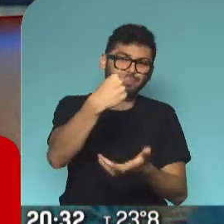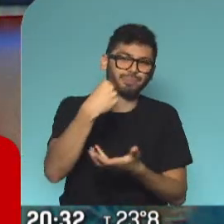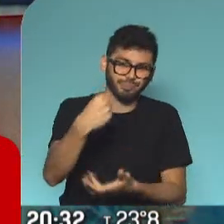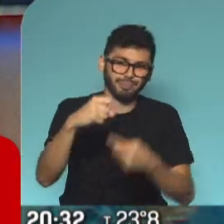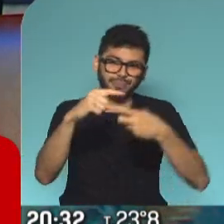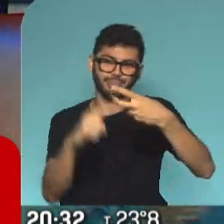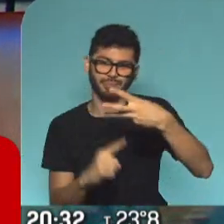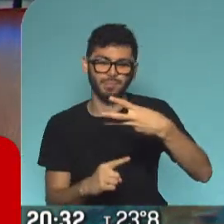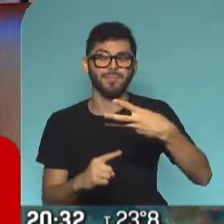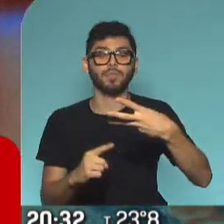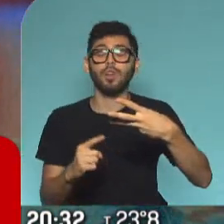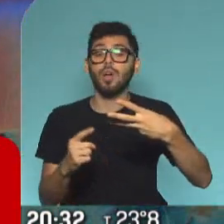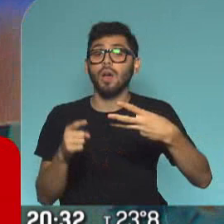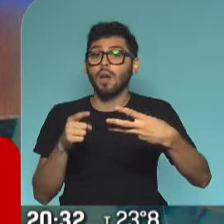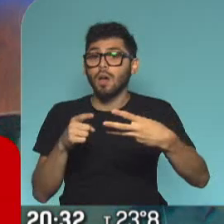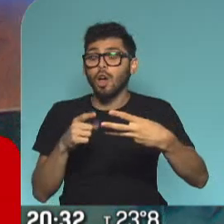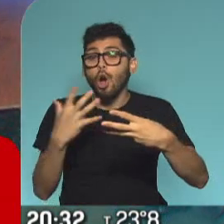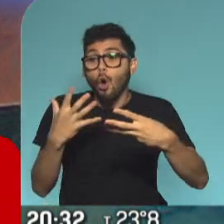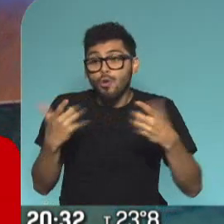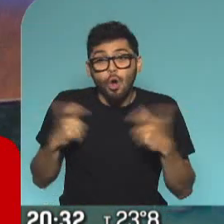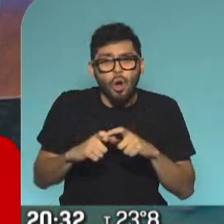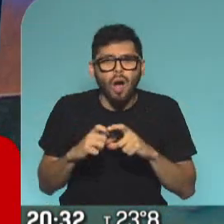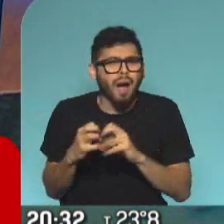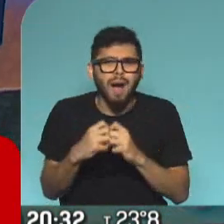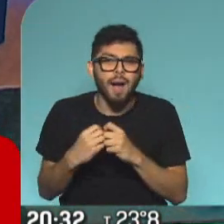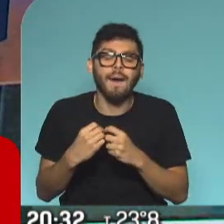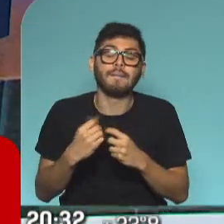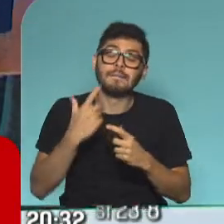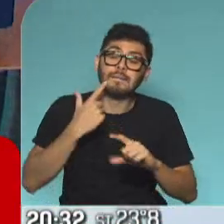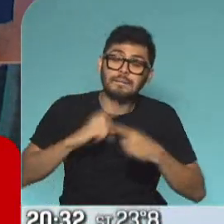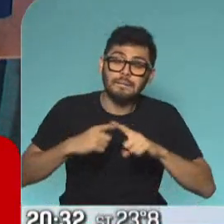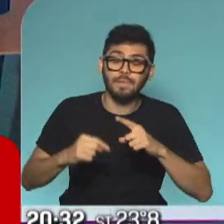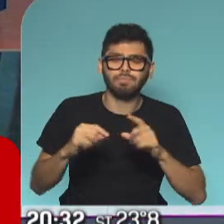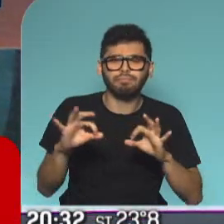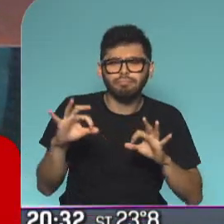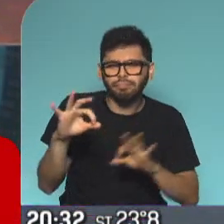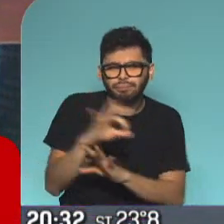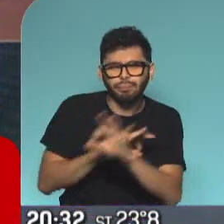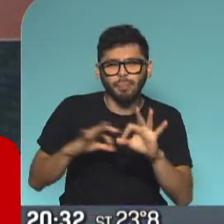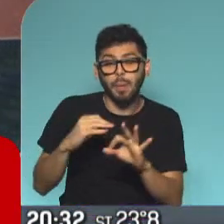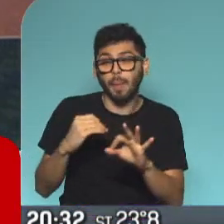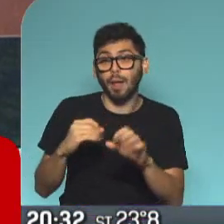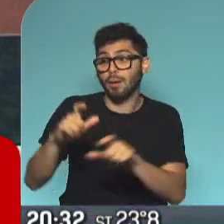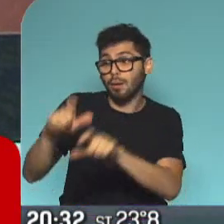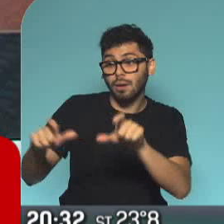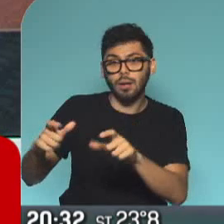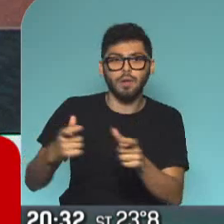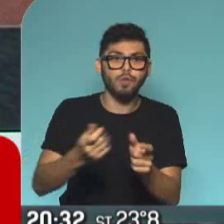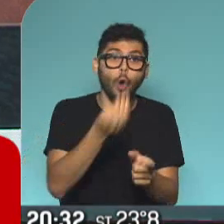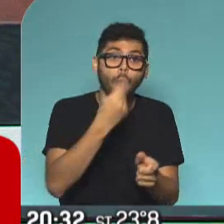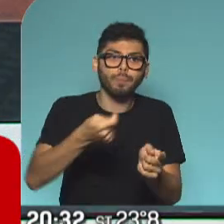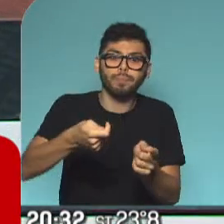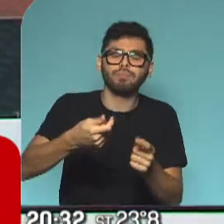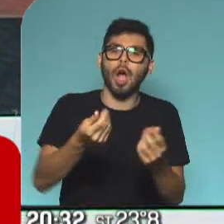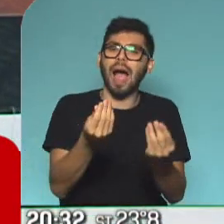lo que se hace es hablar cómo terminar de delinear justamente las estrategias para que uno pueda acceder a los alimentos